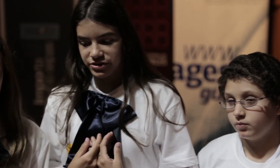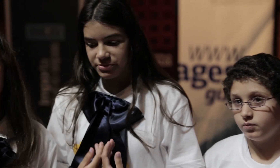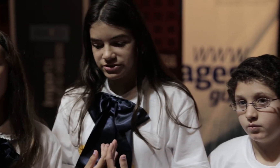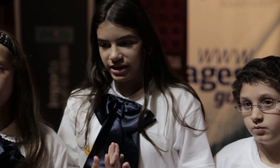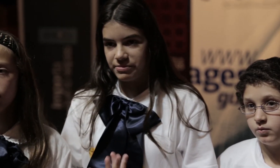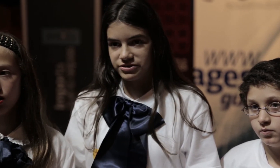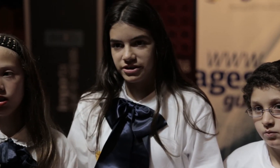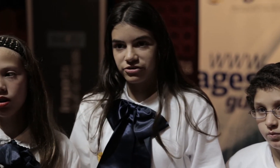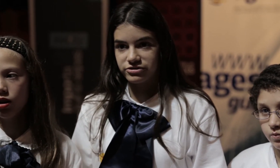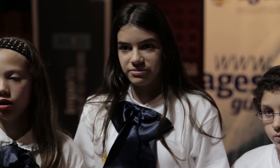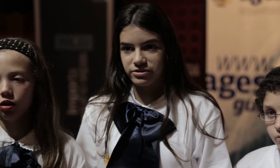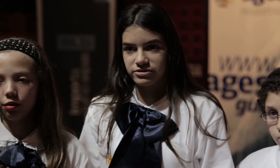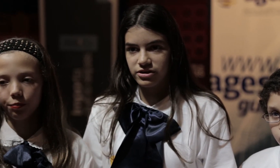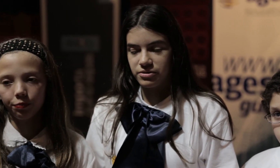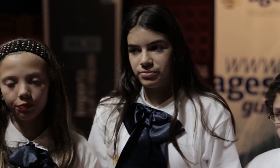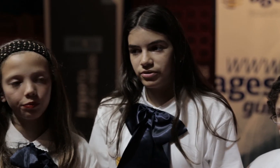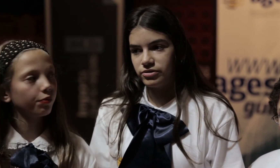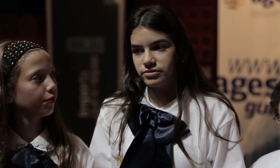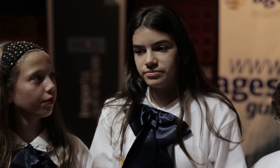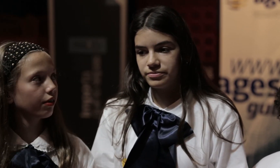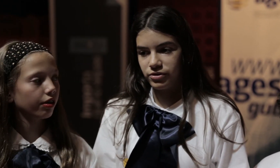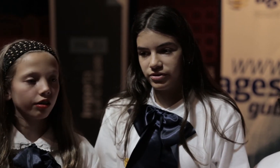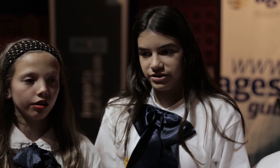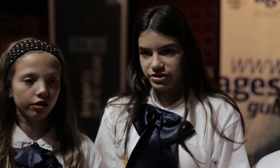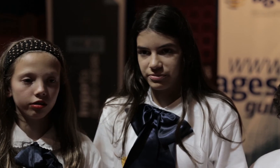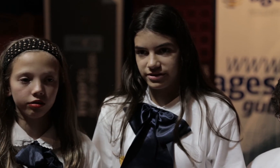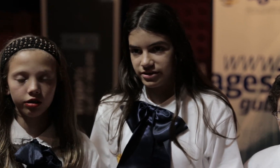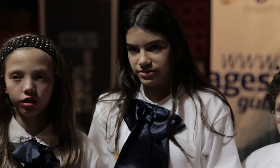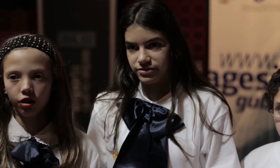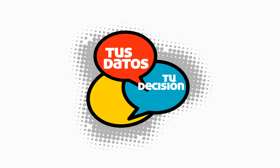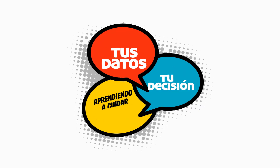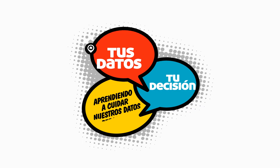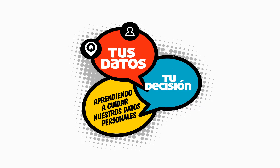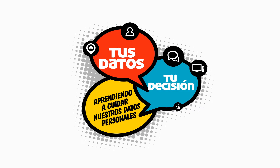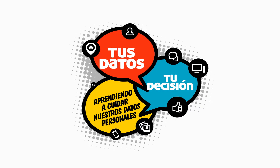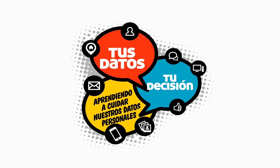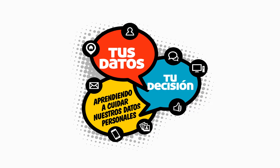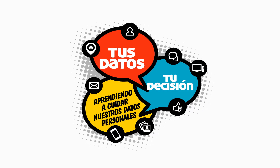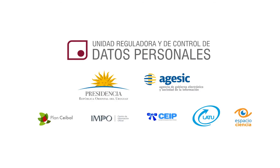tipo nuestros datos personales a personas que no conocemos por los daños que nos pueden hacer y eso.